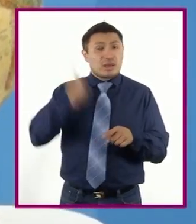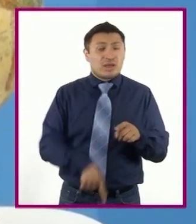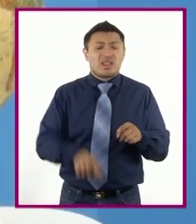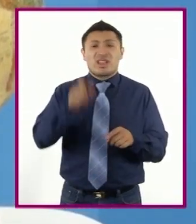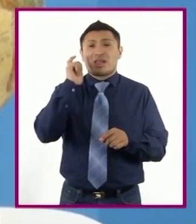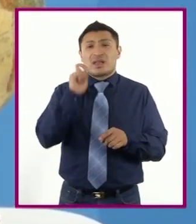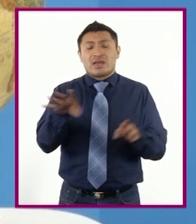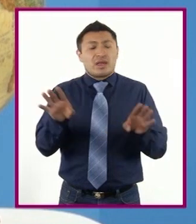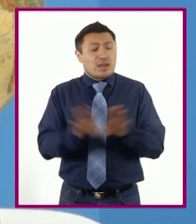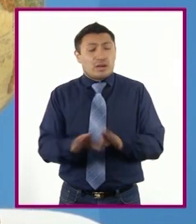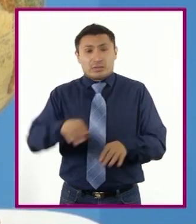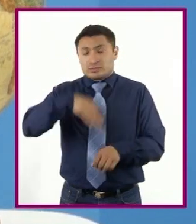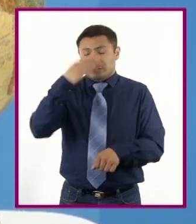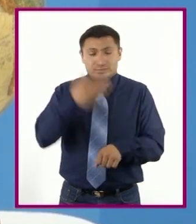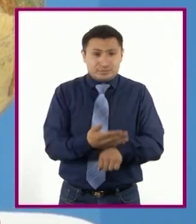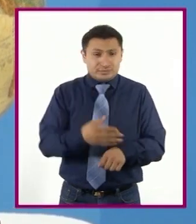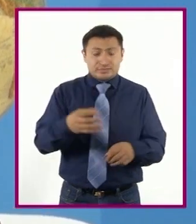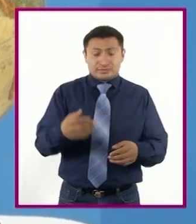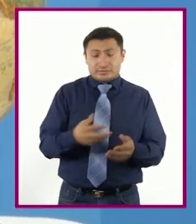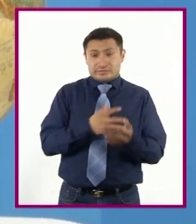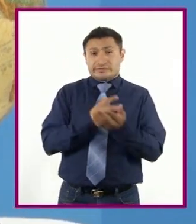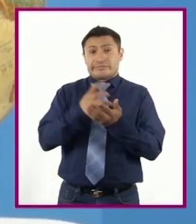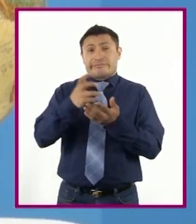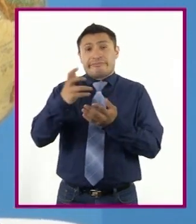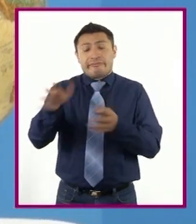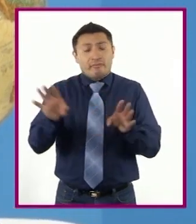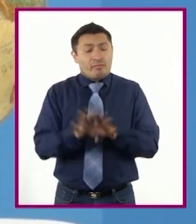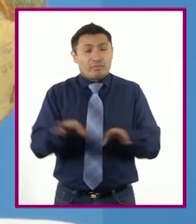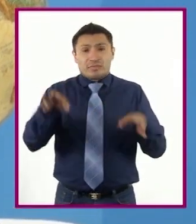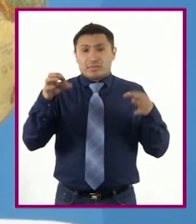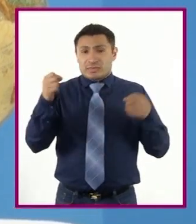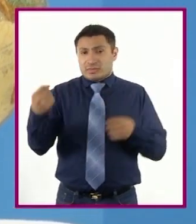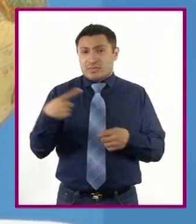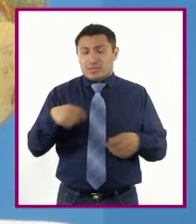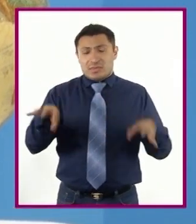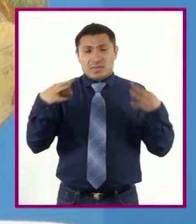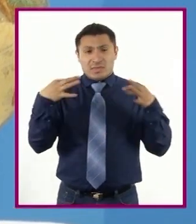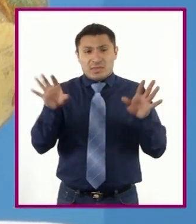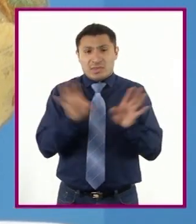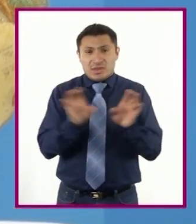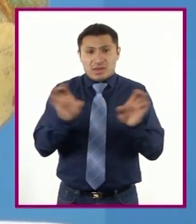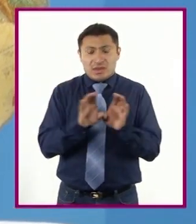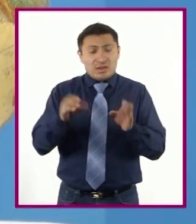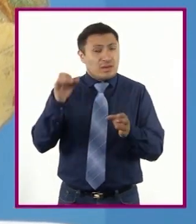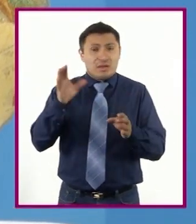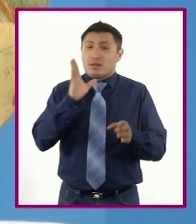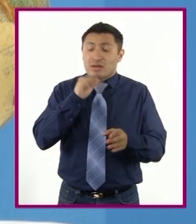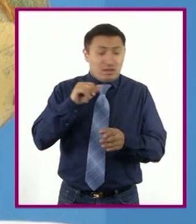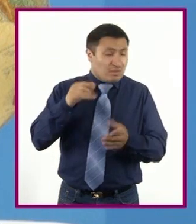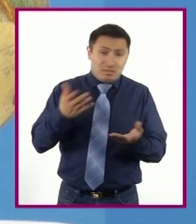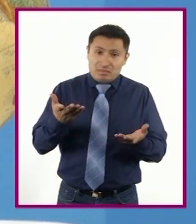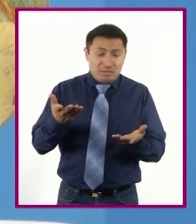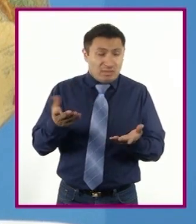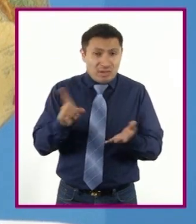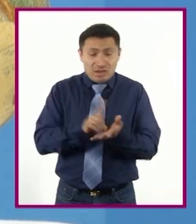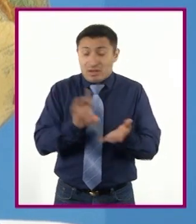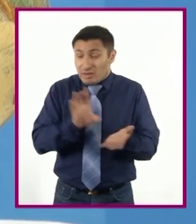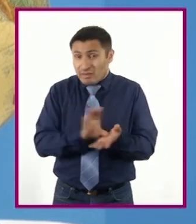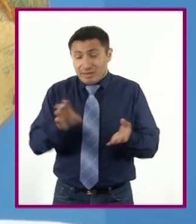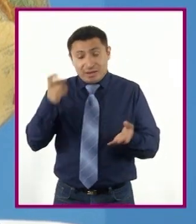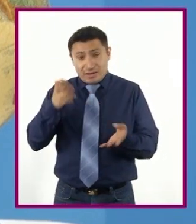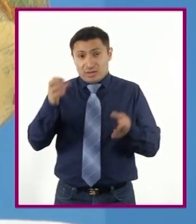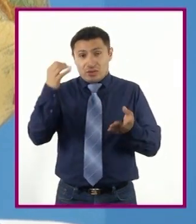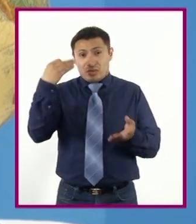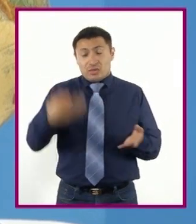condenarse, extenderse a sí mismo un certificado de incapacidad, y esto es solo aceptable en ancianos o